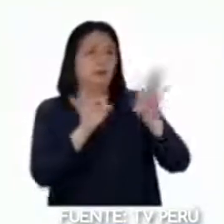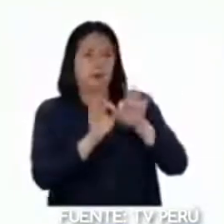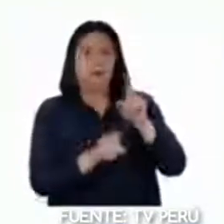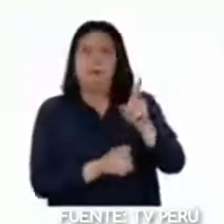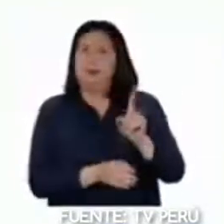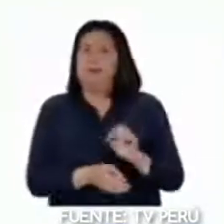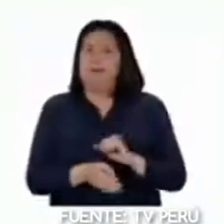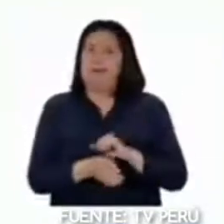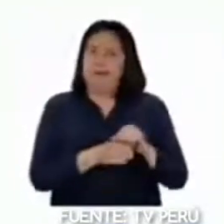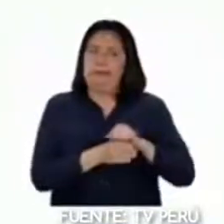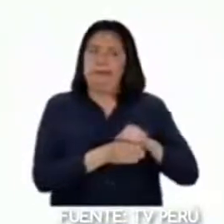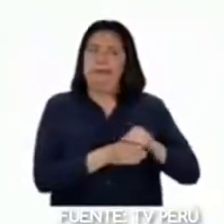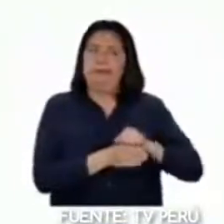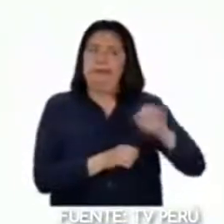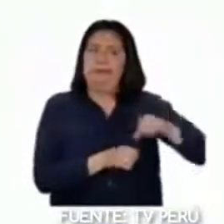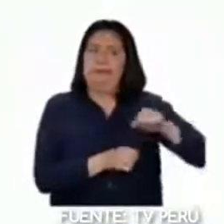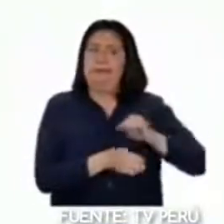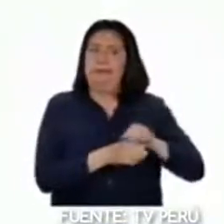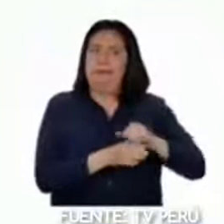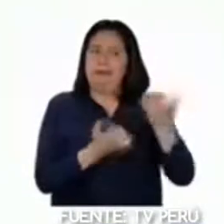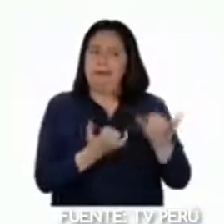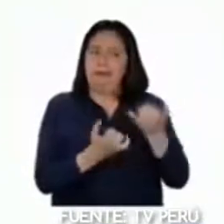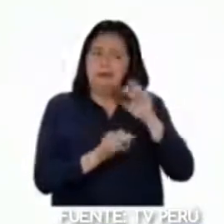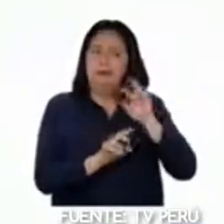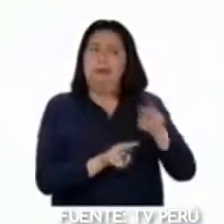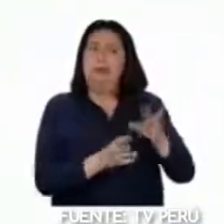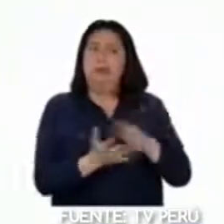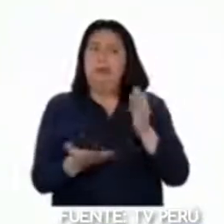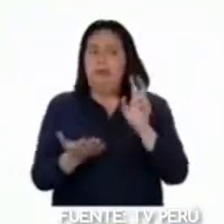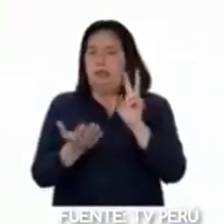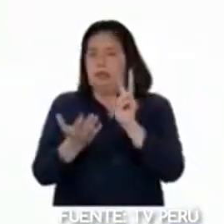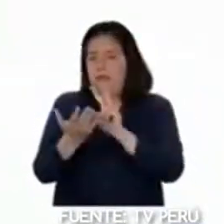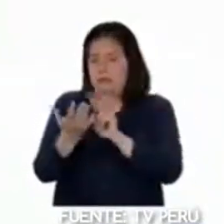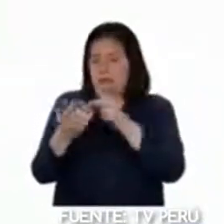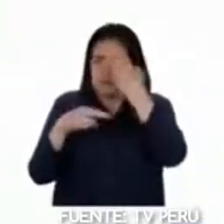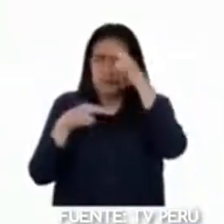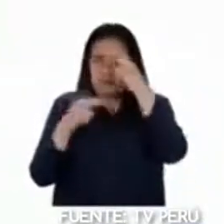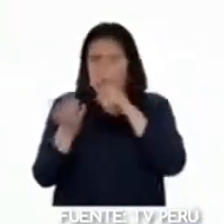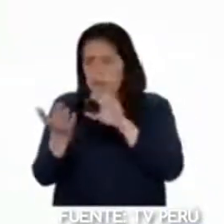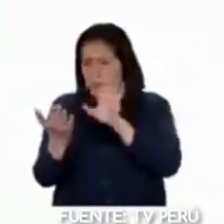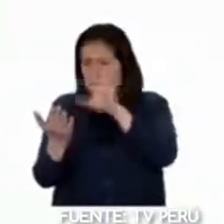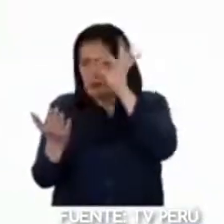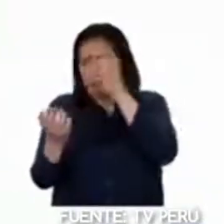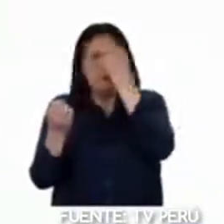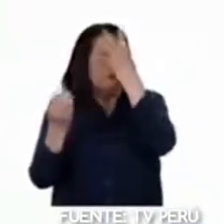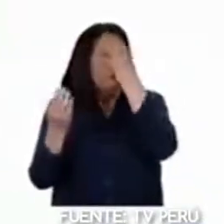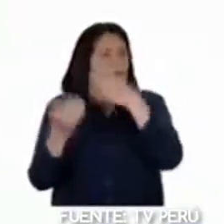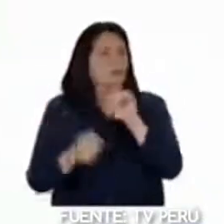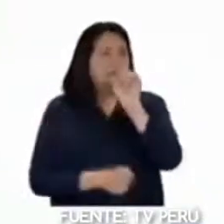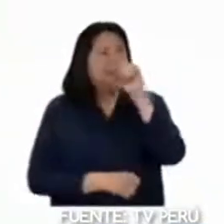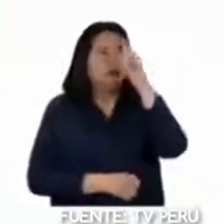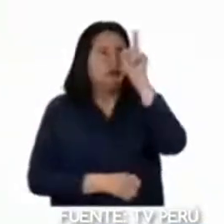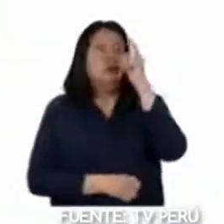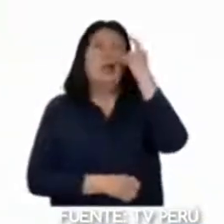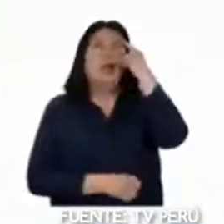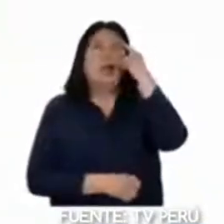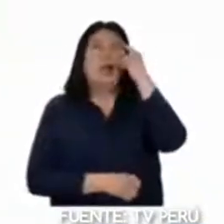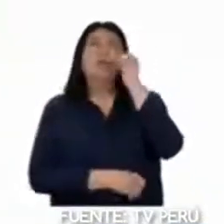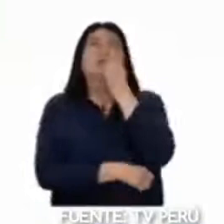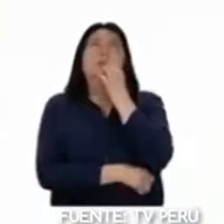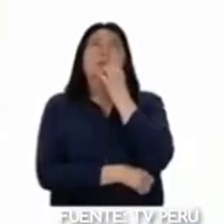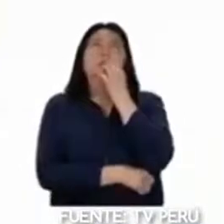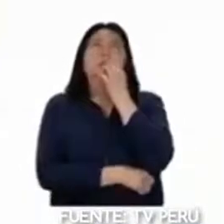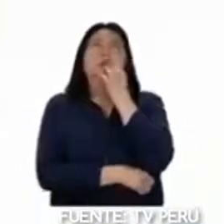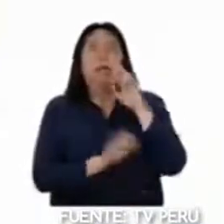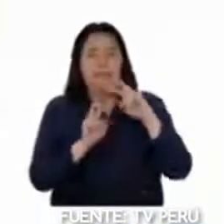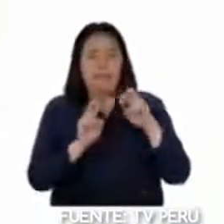dejes de practicar lo que vimos hoy. Por ejemplo, al leer o mirar las noticias y encuentras un dato expresado en millones, tómate un tiempo